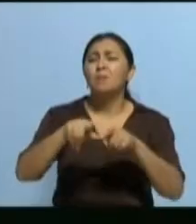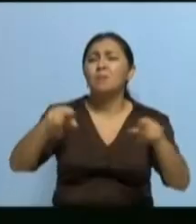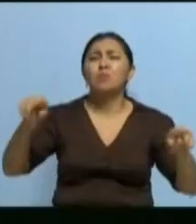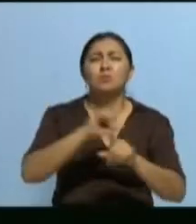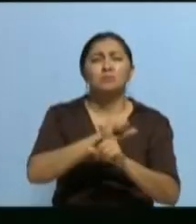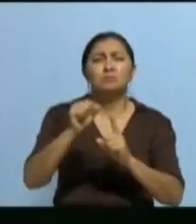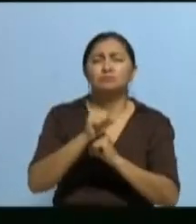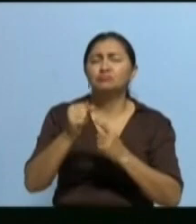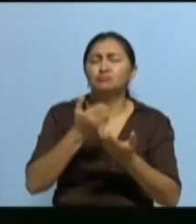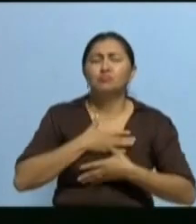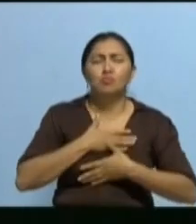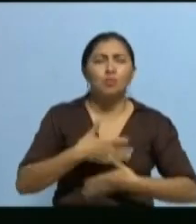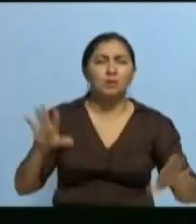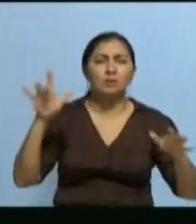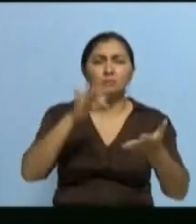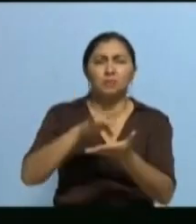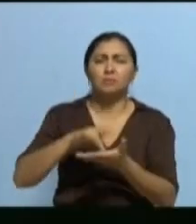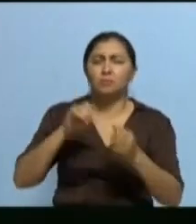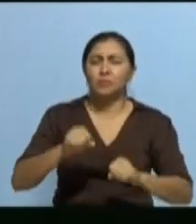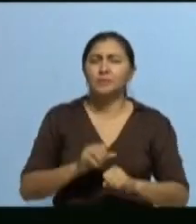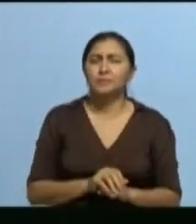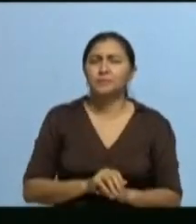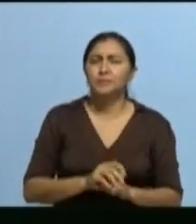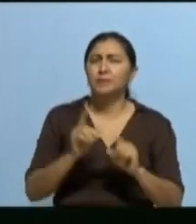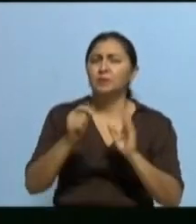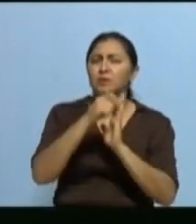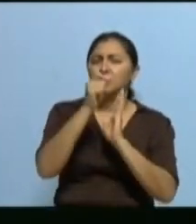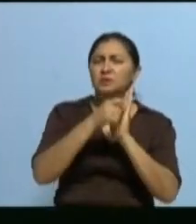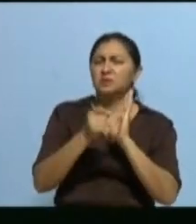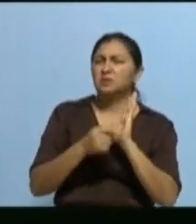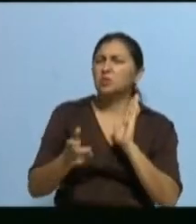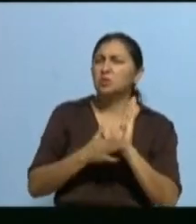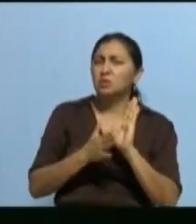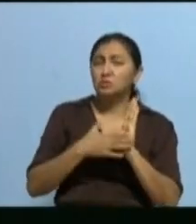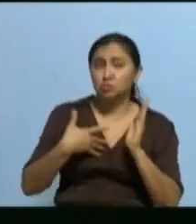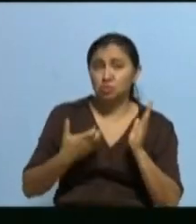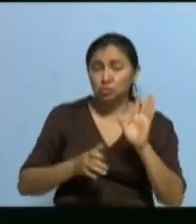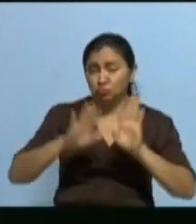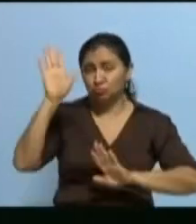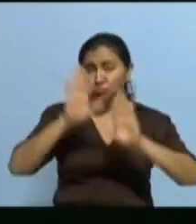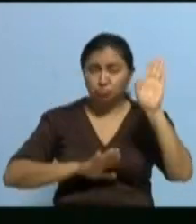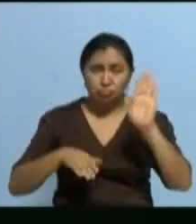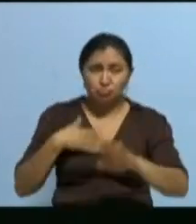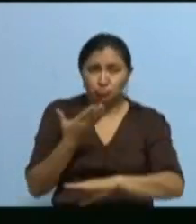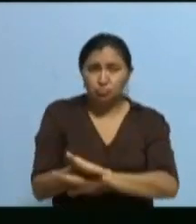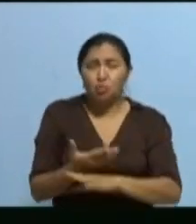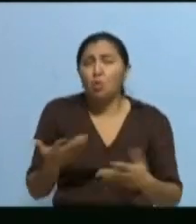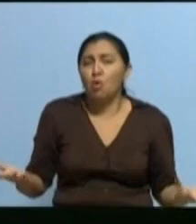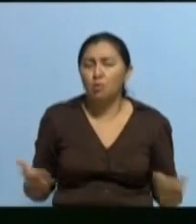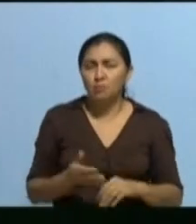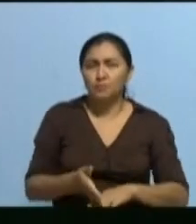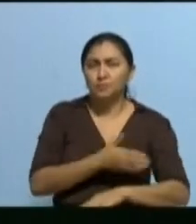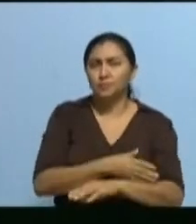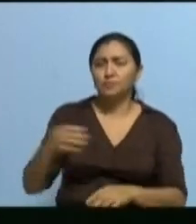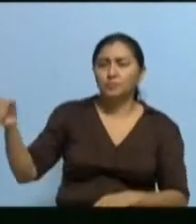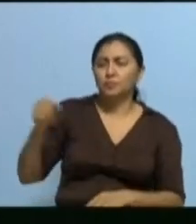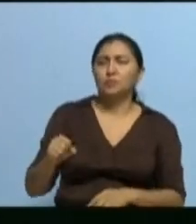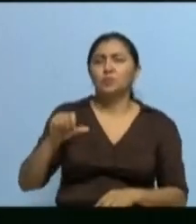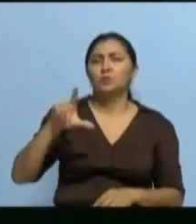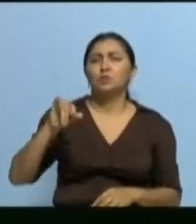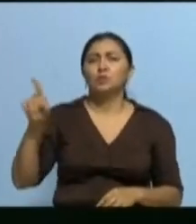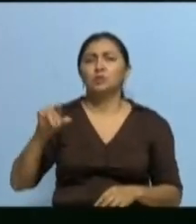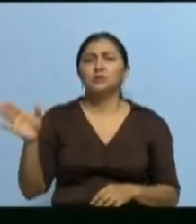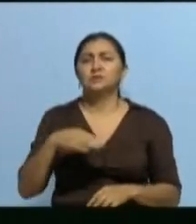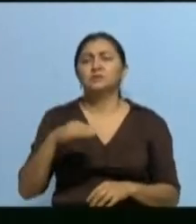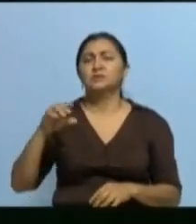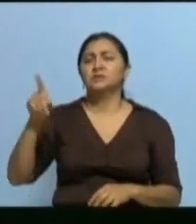sociales. ¿Pero qué requisitos deben tener en cuenta las personas que deseen postularse como alcalde local? Hablamos con Luis Fernando